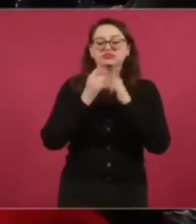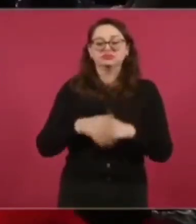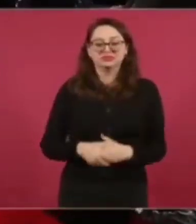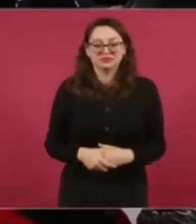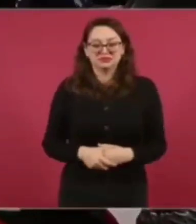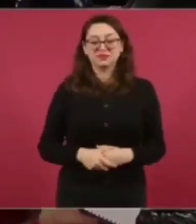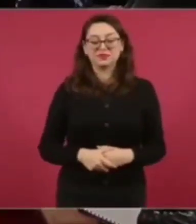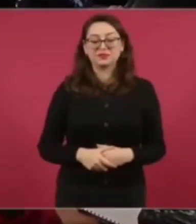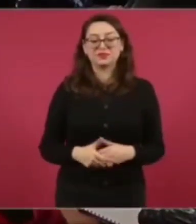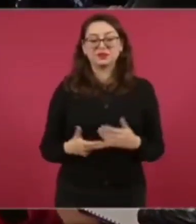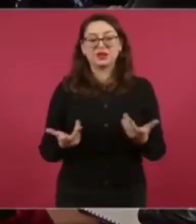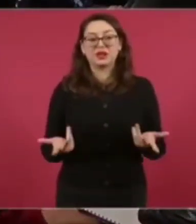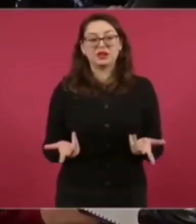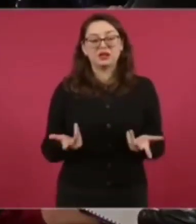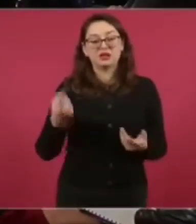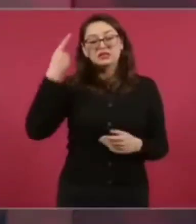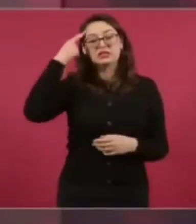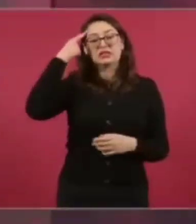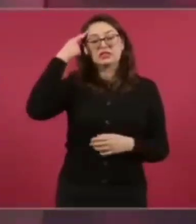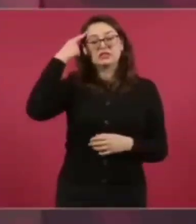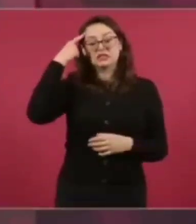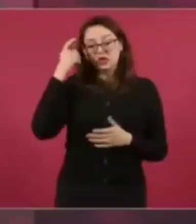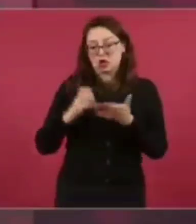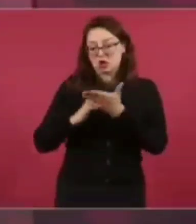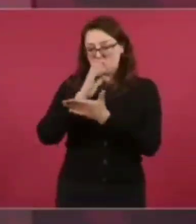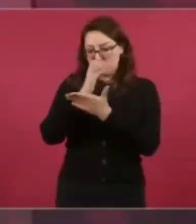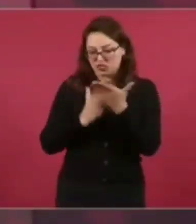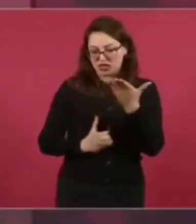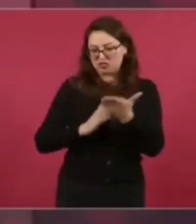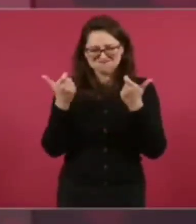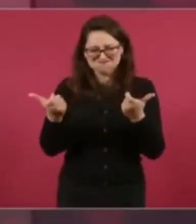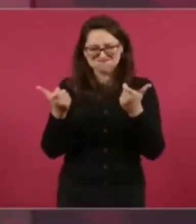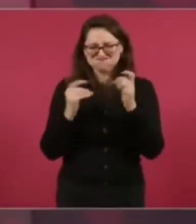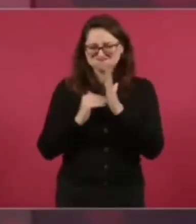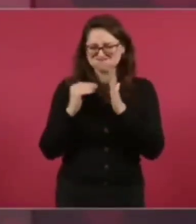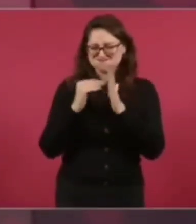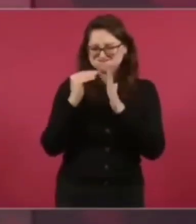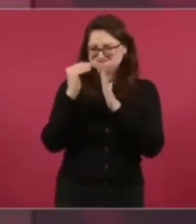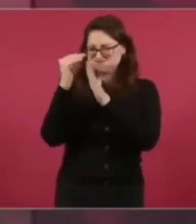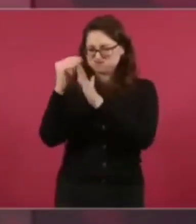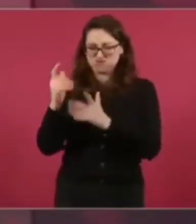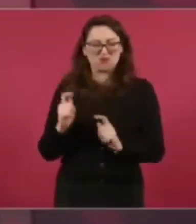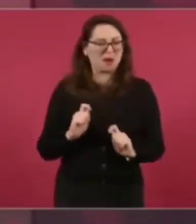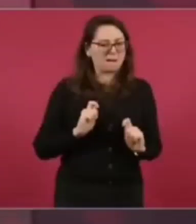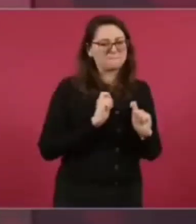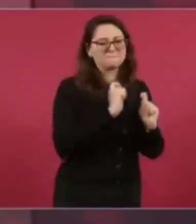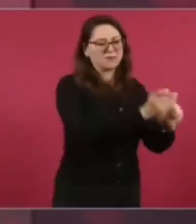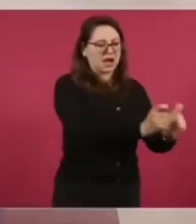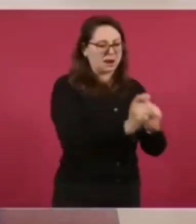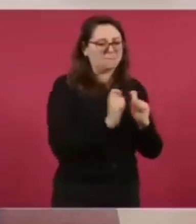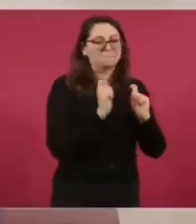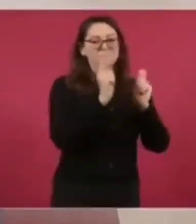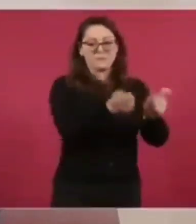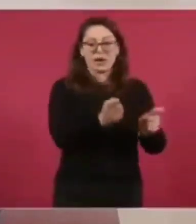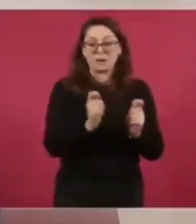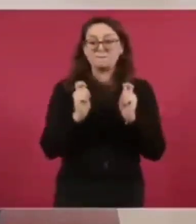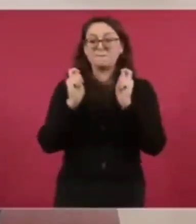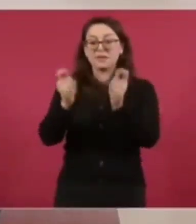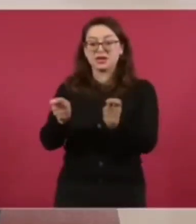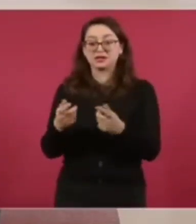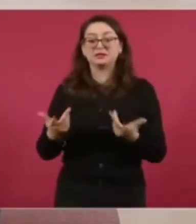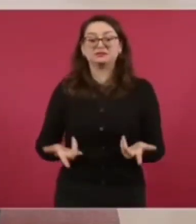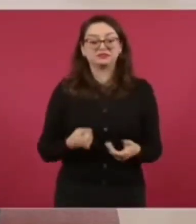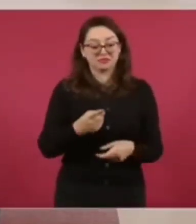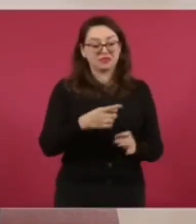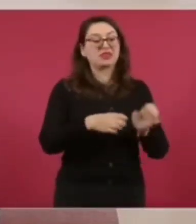a que se entregaban contratos jugosos para las empresas, eran buenos negocios para